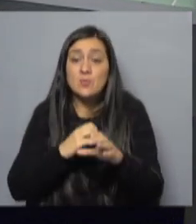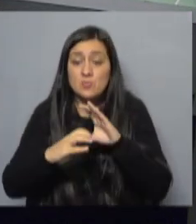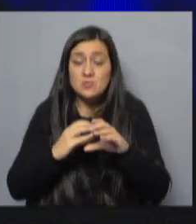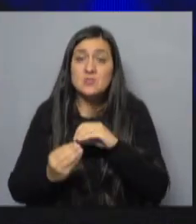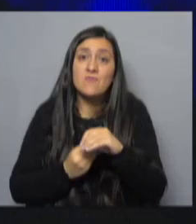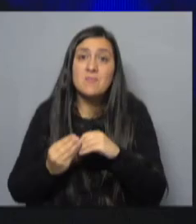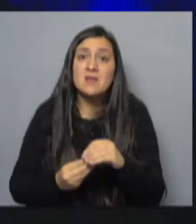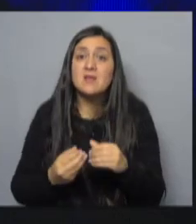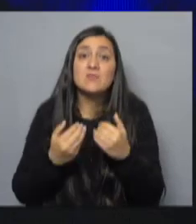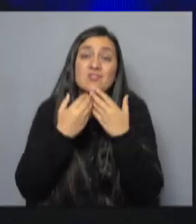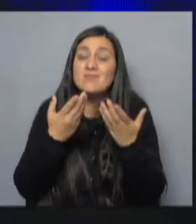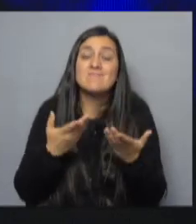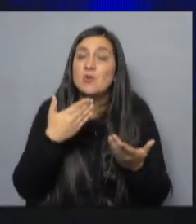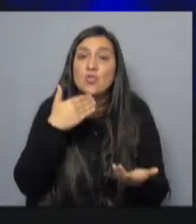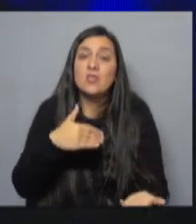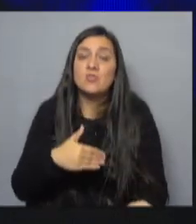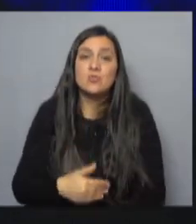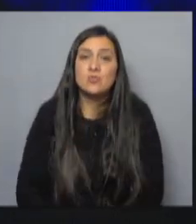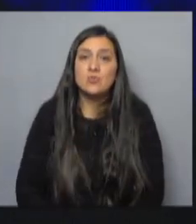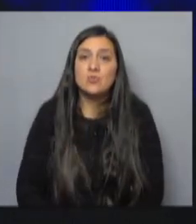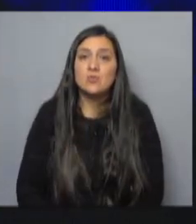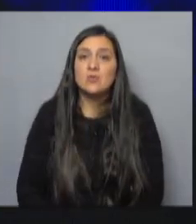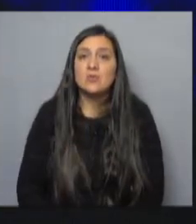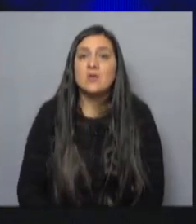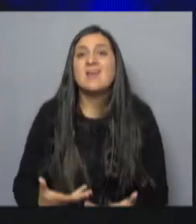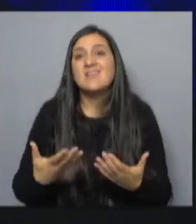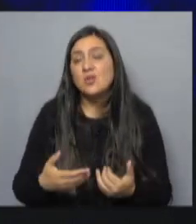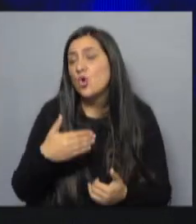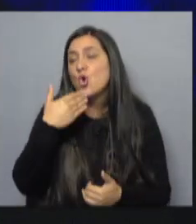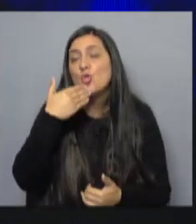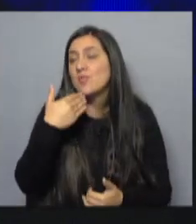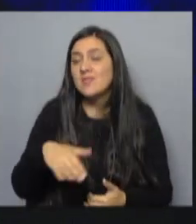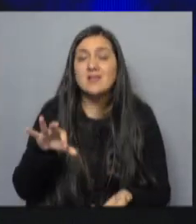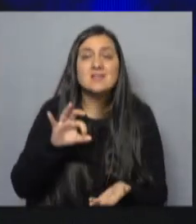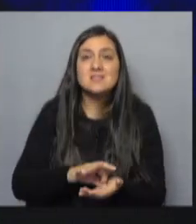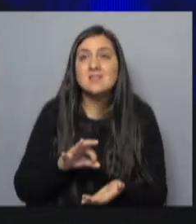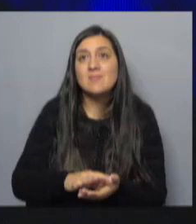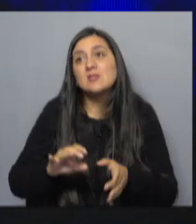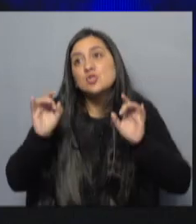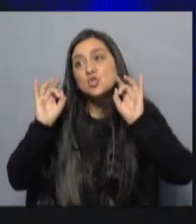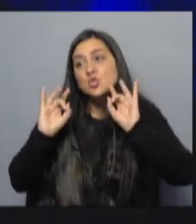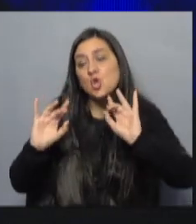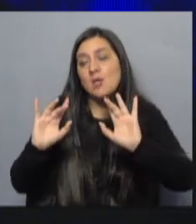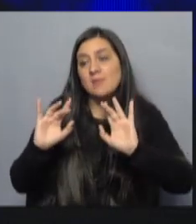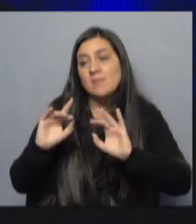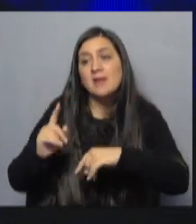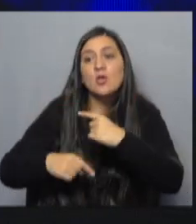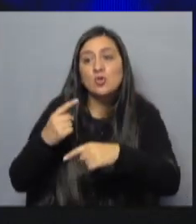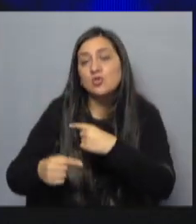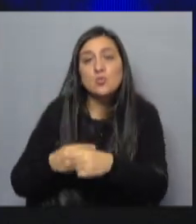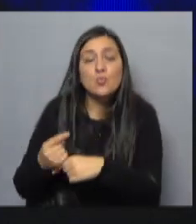Uh-huh. Yo qué sé, no entiendo cuál. Quiero no entender que el sistema es para que sigas en el